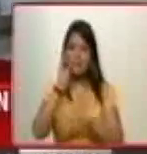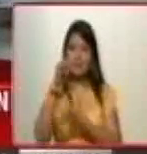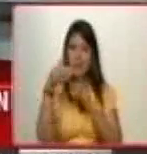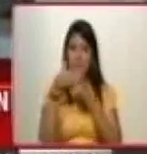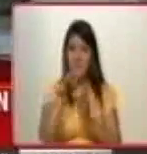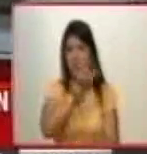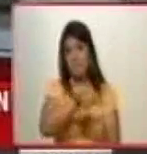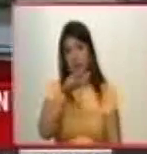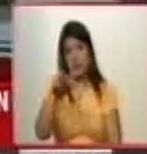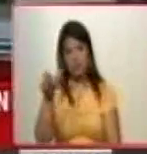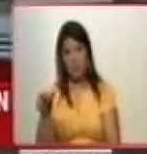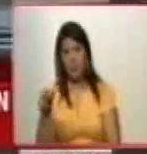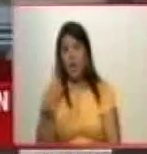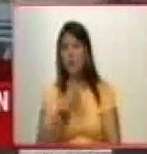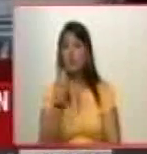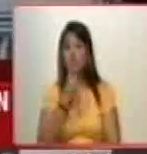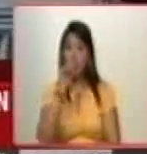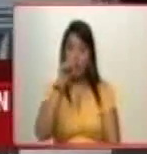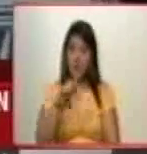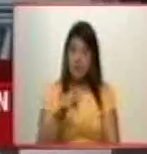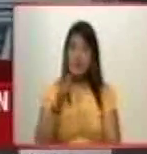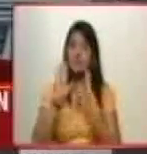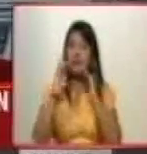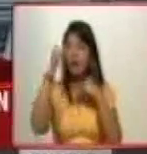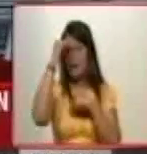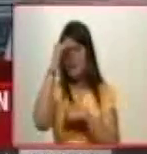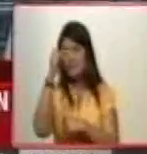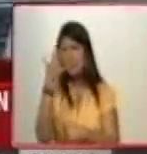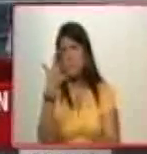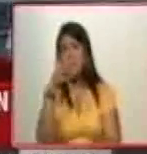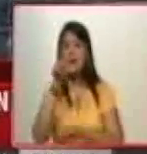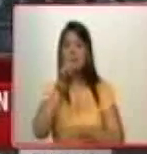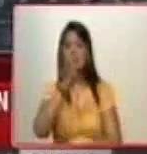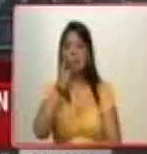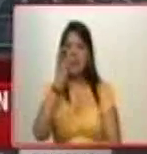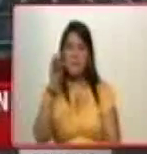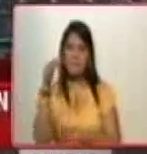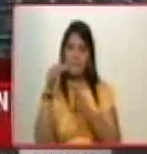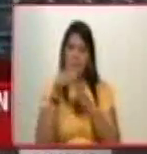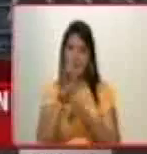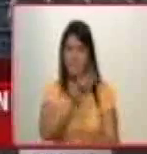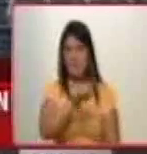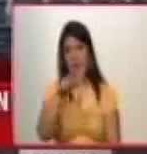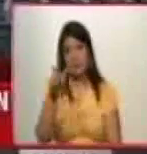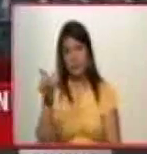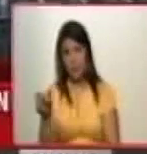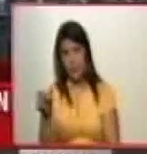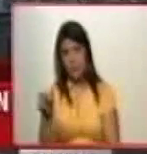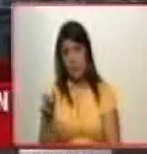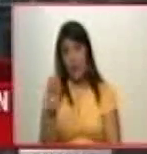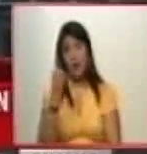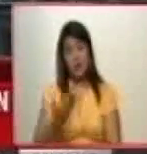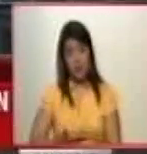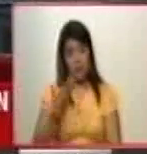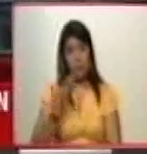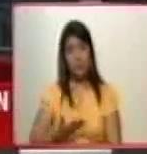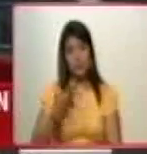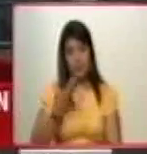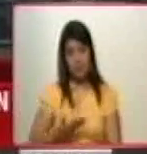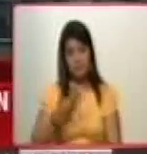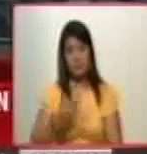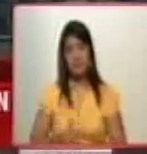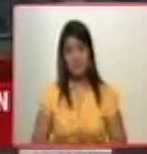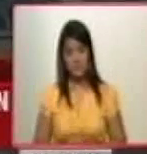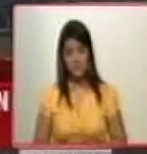es decir, solamente en esta estación se van a atender cerca de 100.000 personas. Es importante significar que